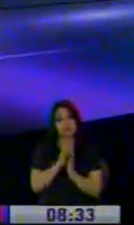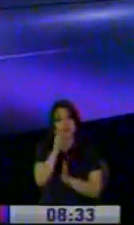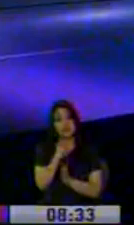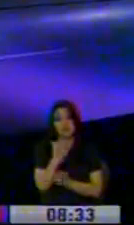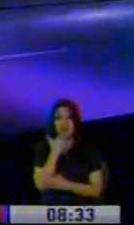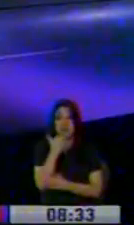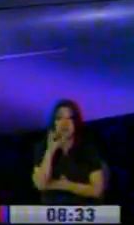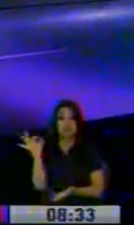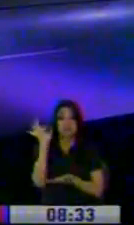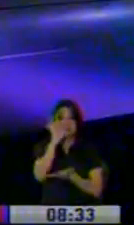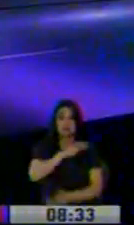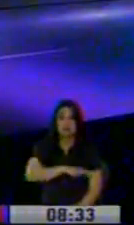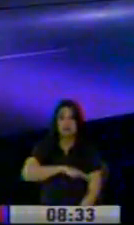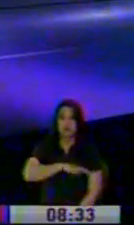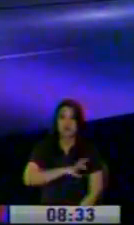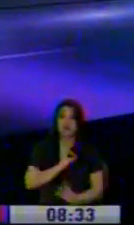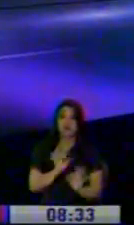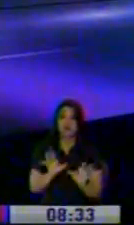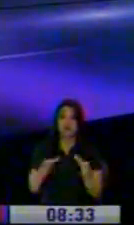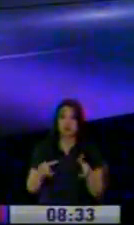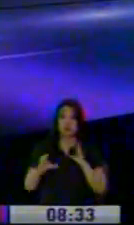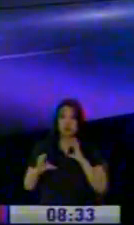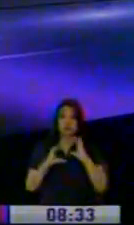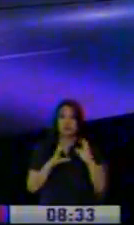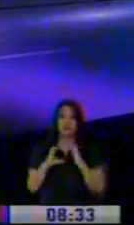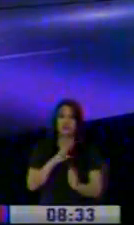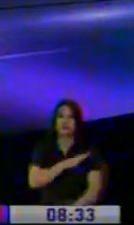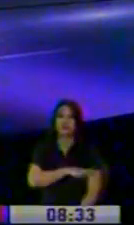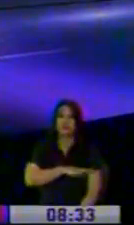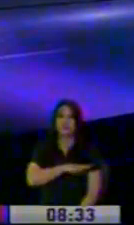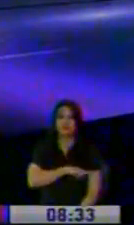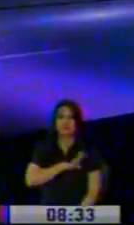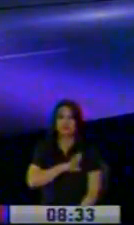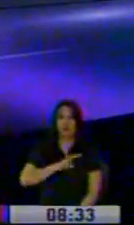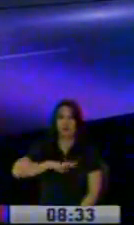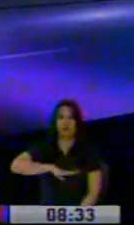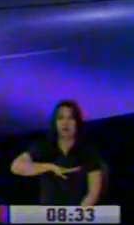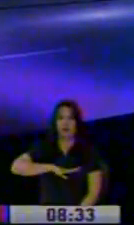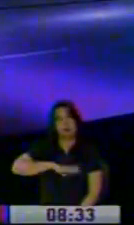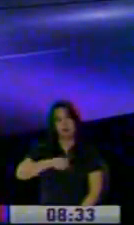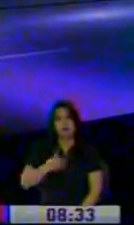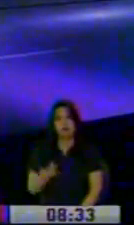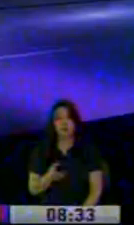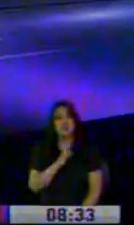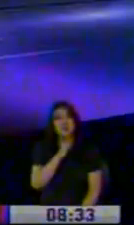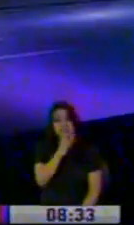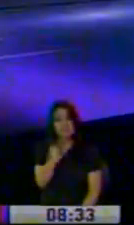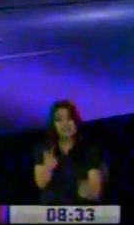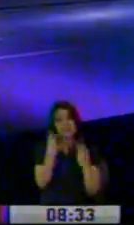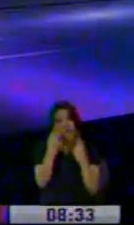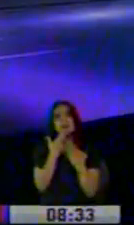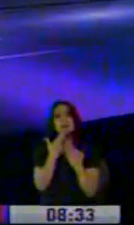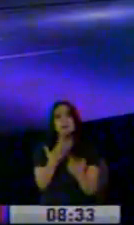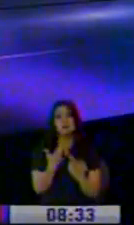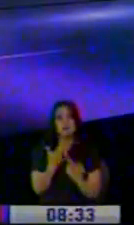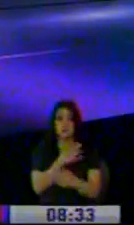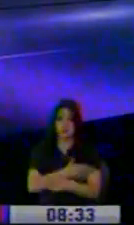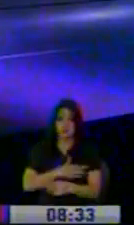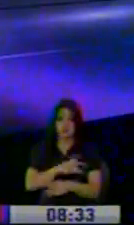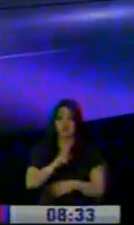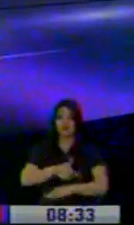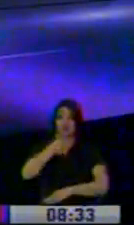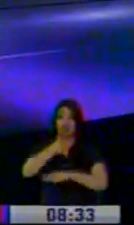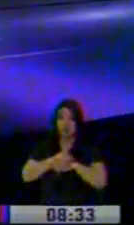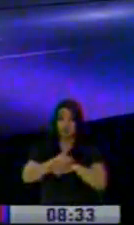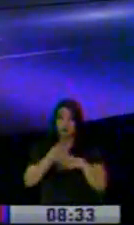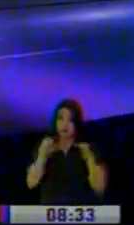municipio, o si no, directamente al Departamento de Comunicación, sino al Departamento de Comunicación, al alcalde Yunda, que siempre nos ve. Por favor, usted, como el primer personero,